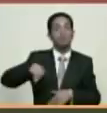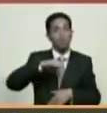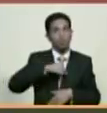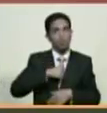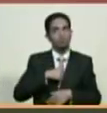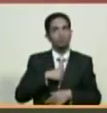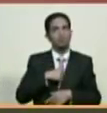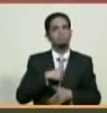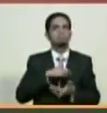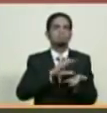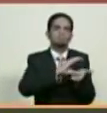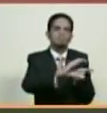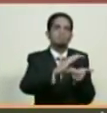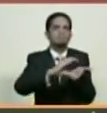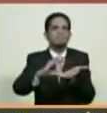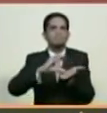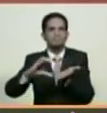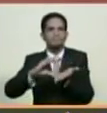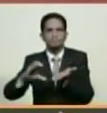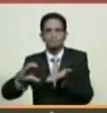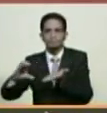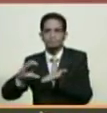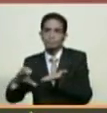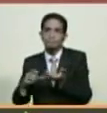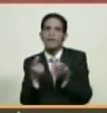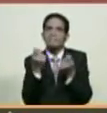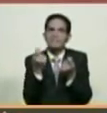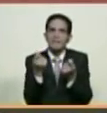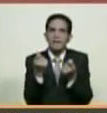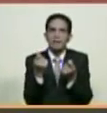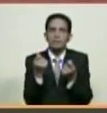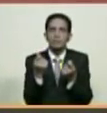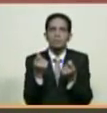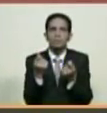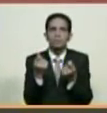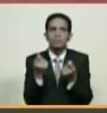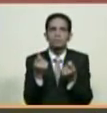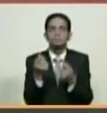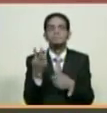seguir financiando, poniendo el acento en los